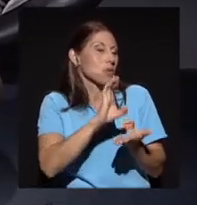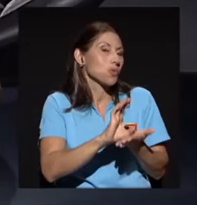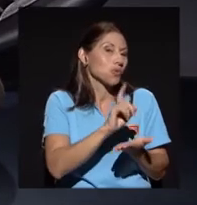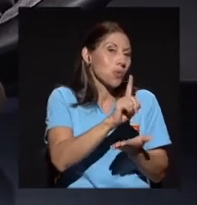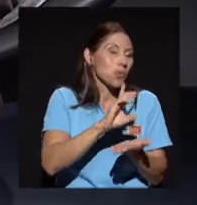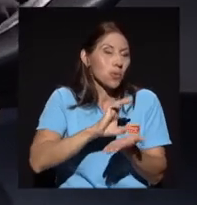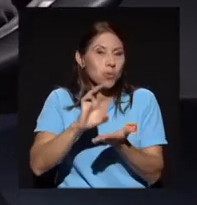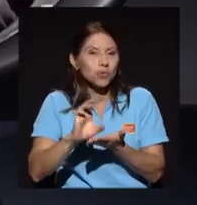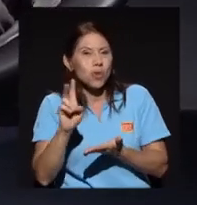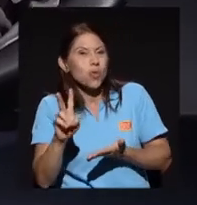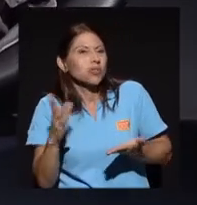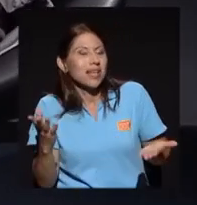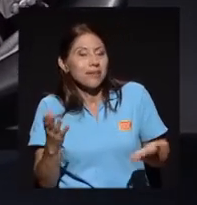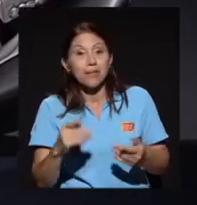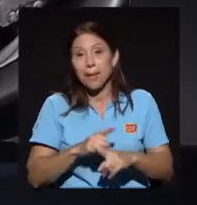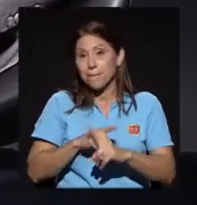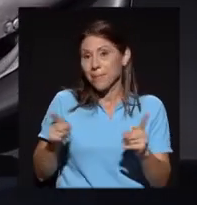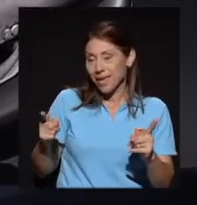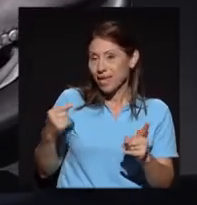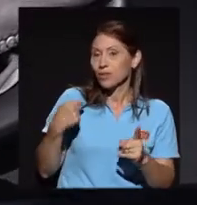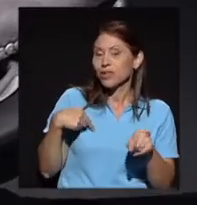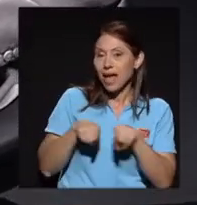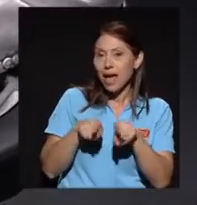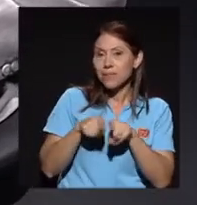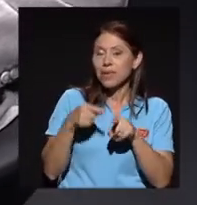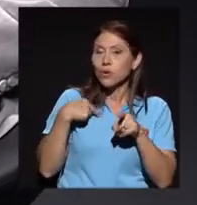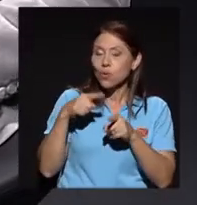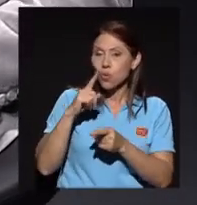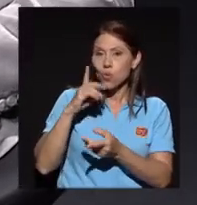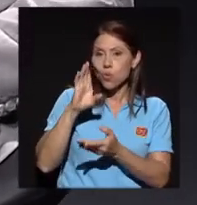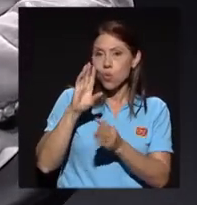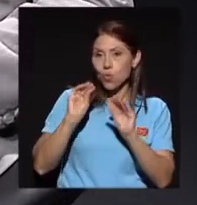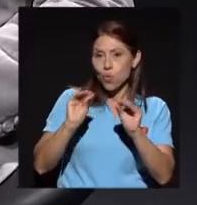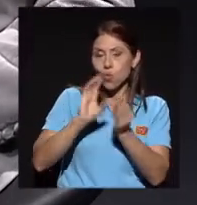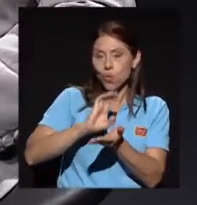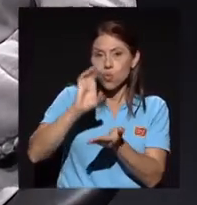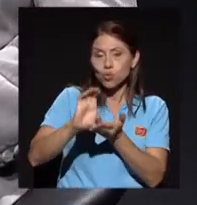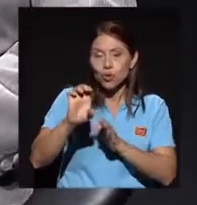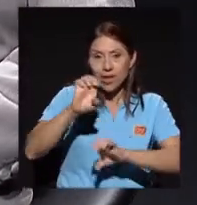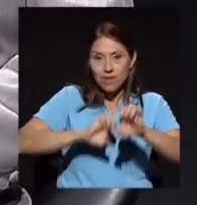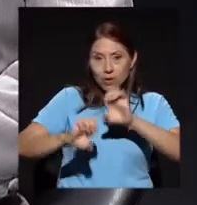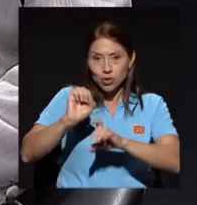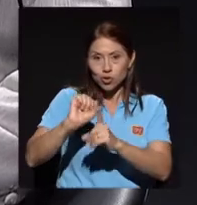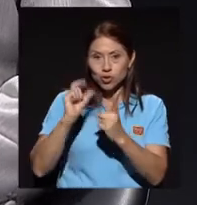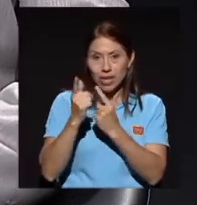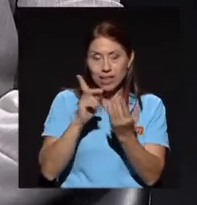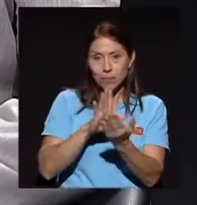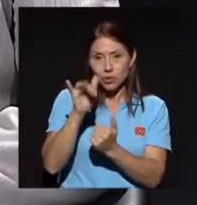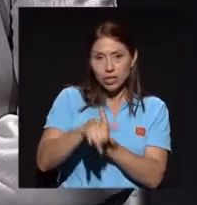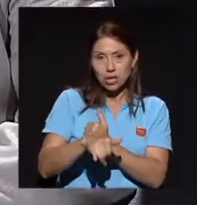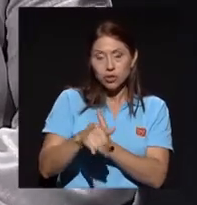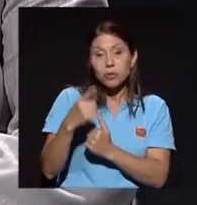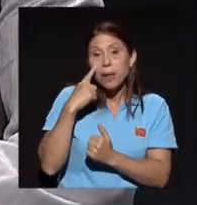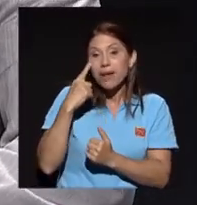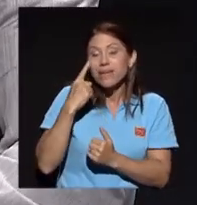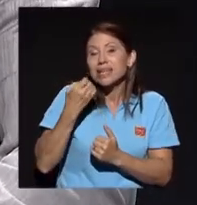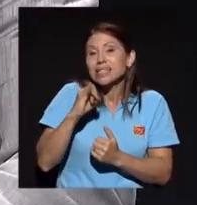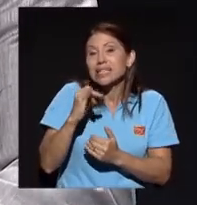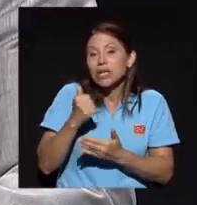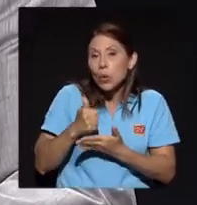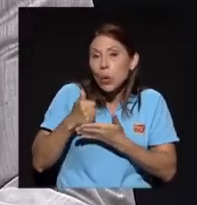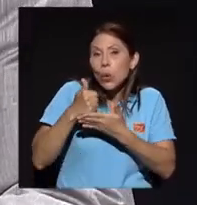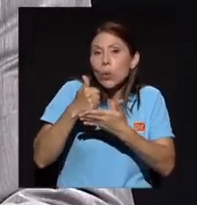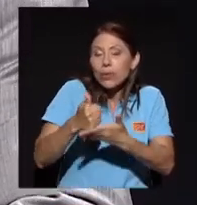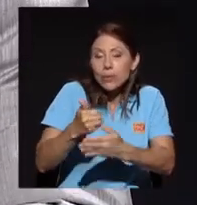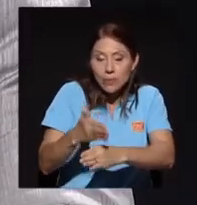teoría microeconómica, doy un curso de evaluación social de proyectos para ver si contribuimos a mejorar la forma en que